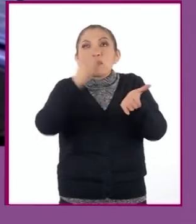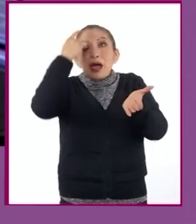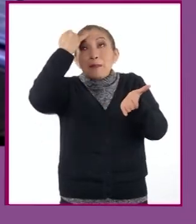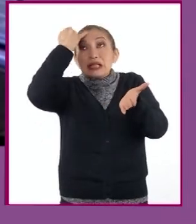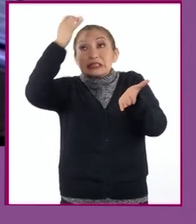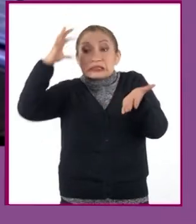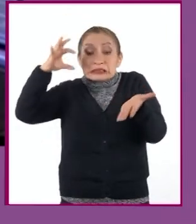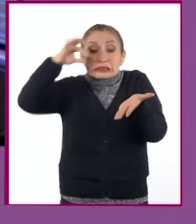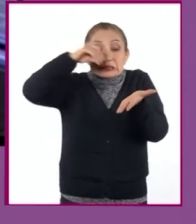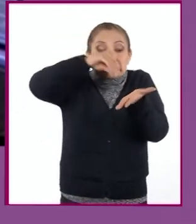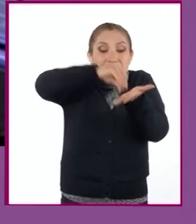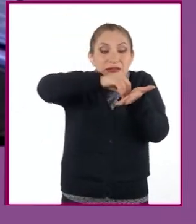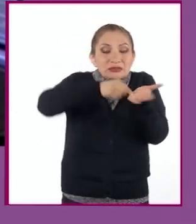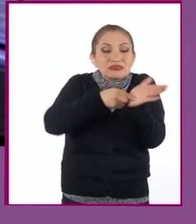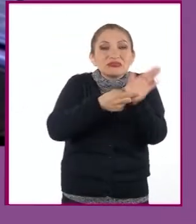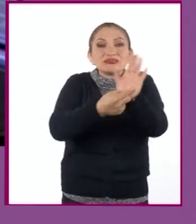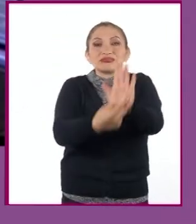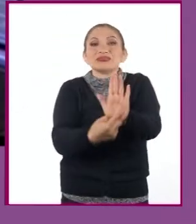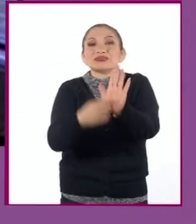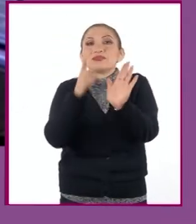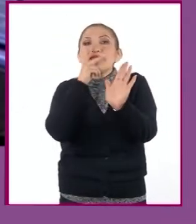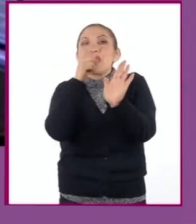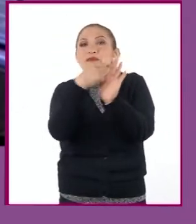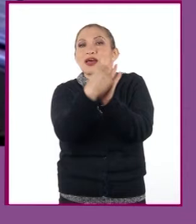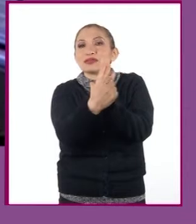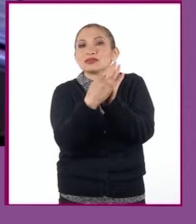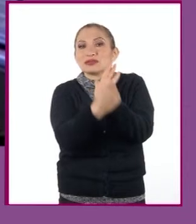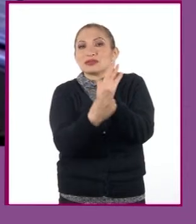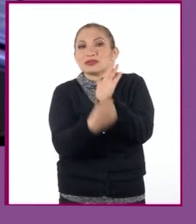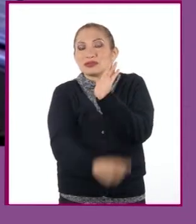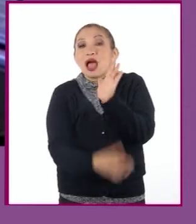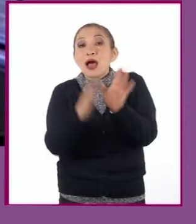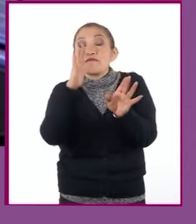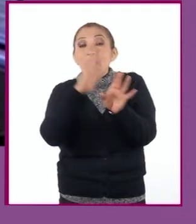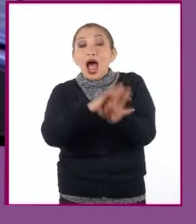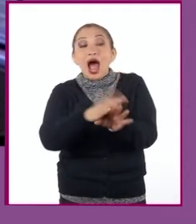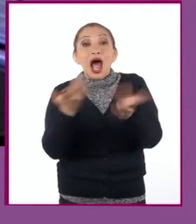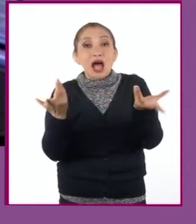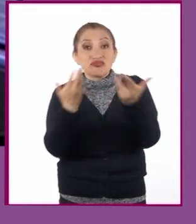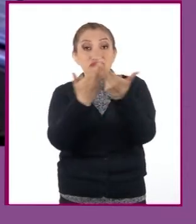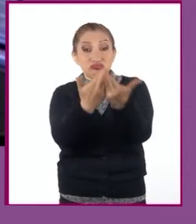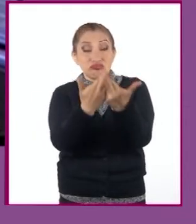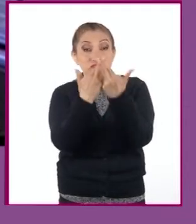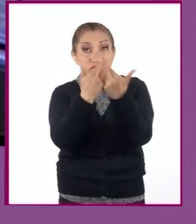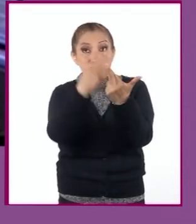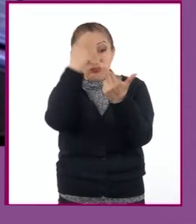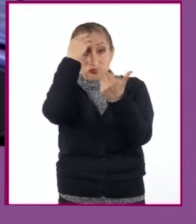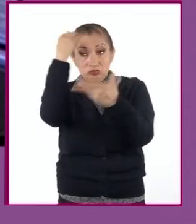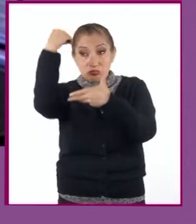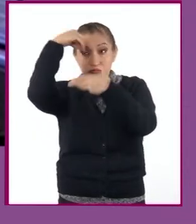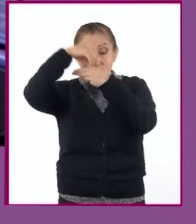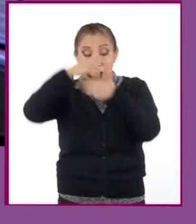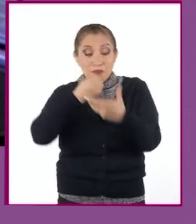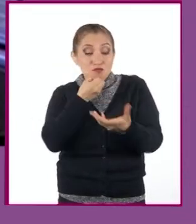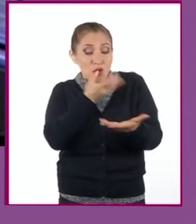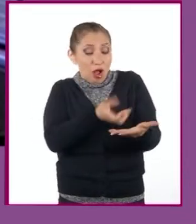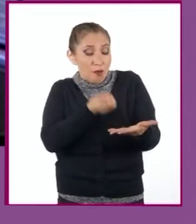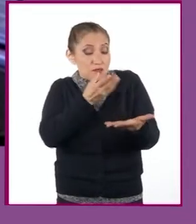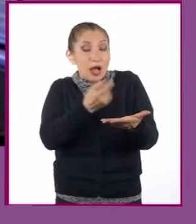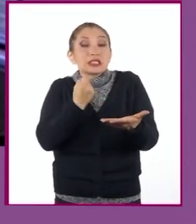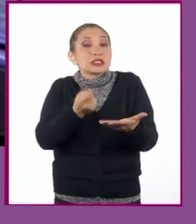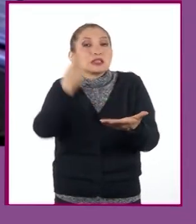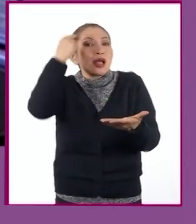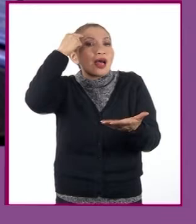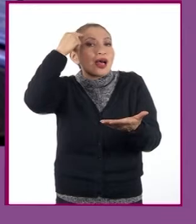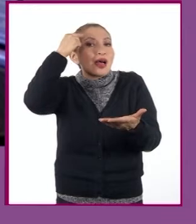pensamiento, es el pensamiento traducido en palabras. Entre más rica sea la forma de expresarnos, más rica